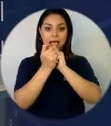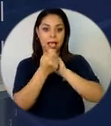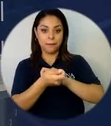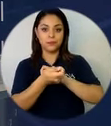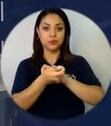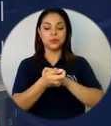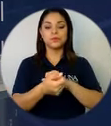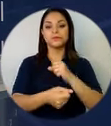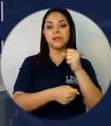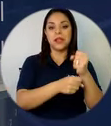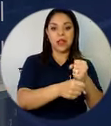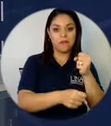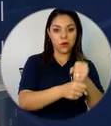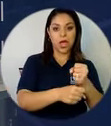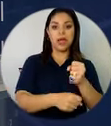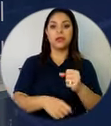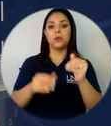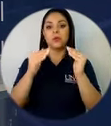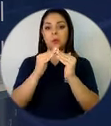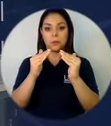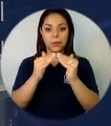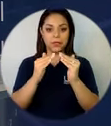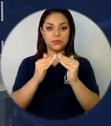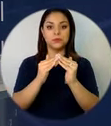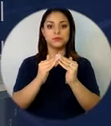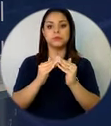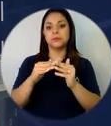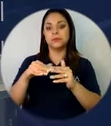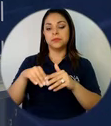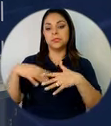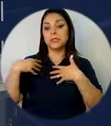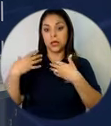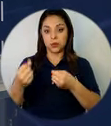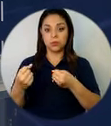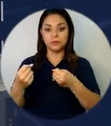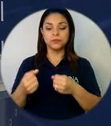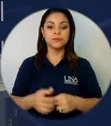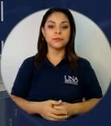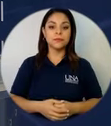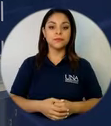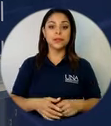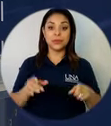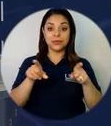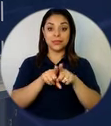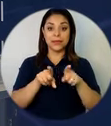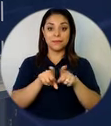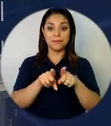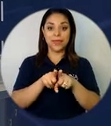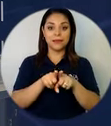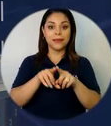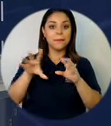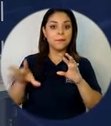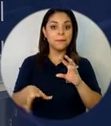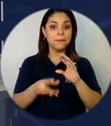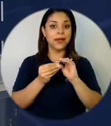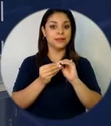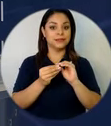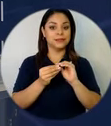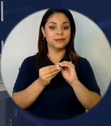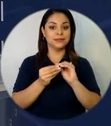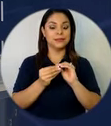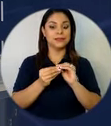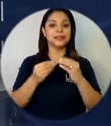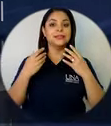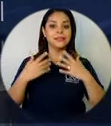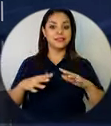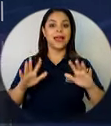que trajo, ¿verdad? Desde el punto de vista laboral, doméstico, incluso en los temas de salud, sino que a eso se